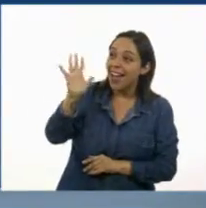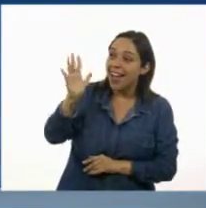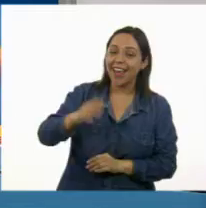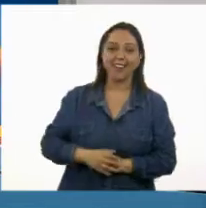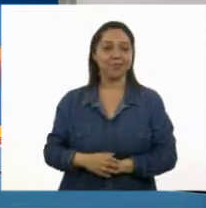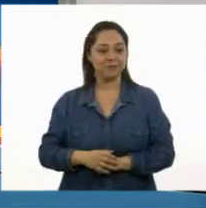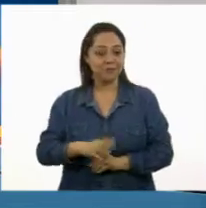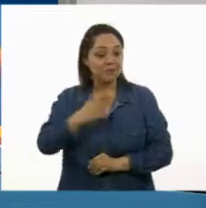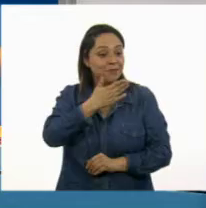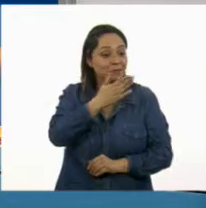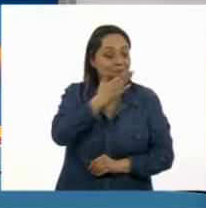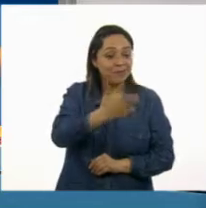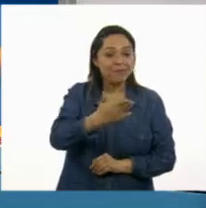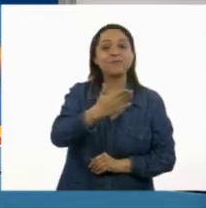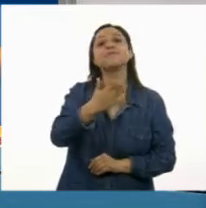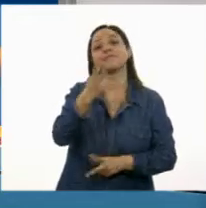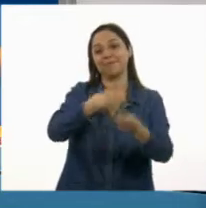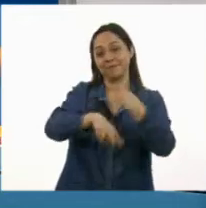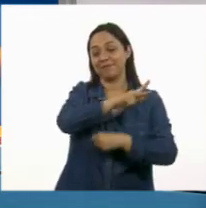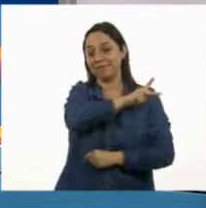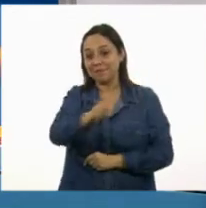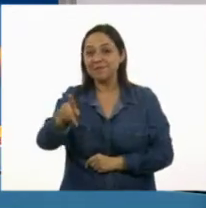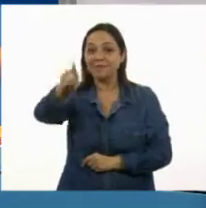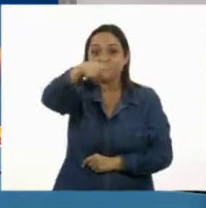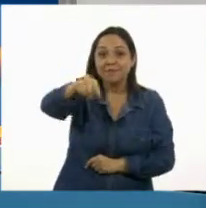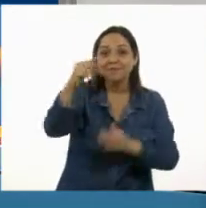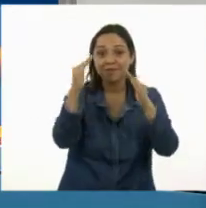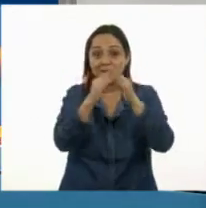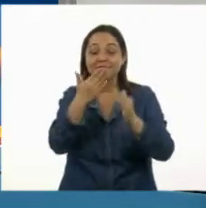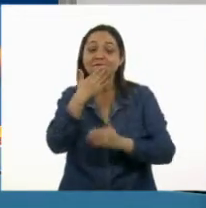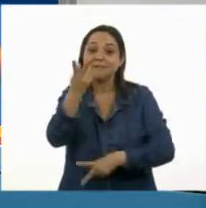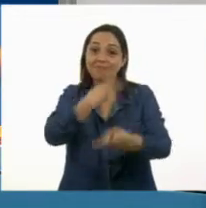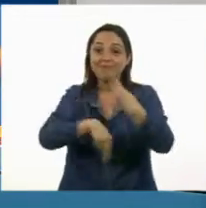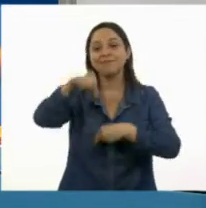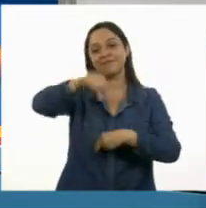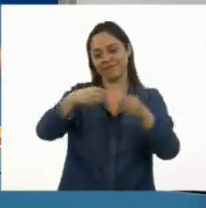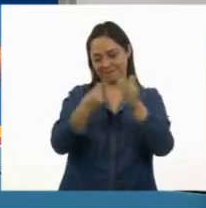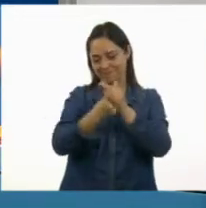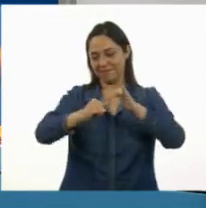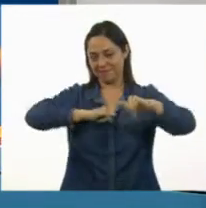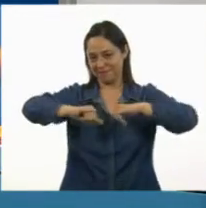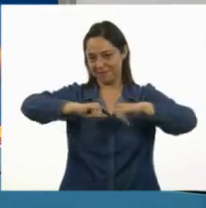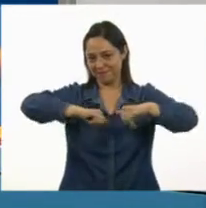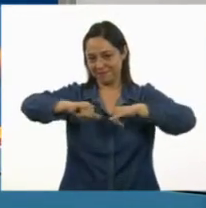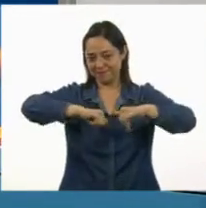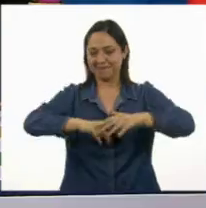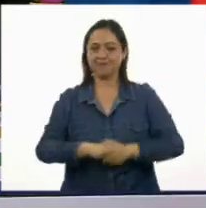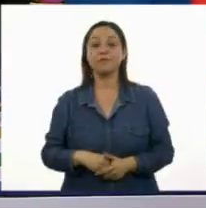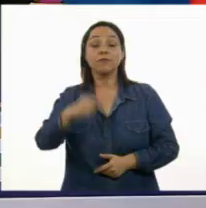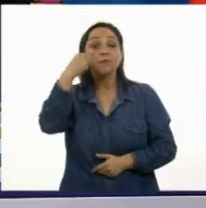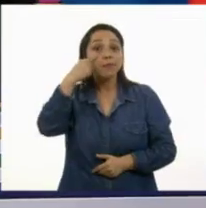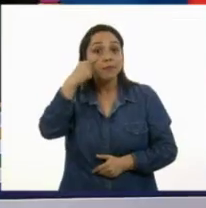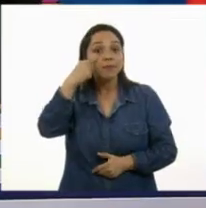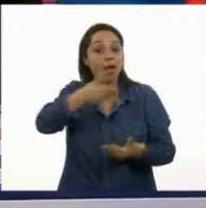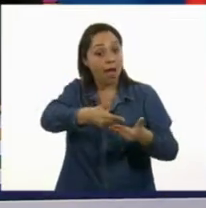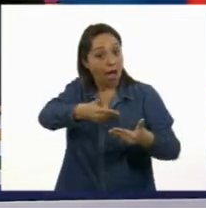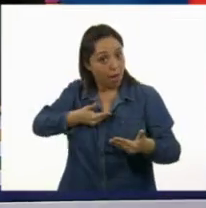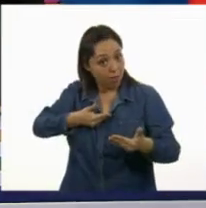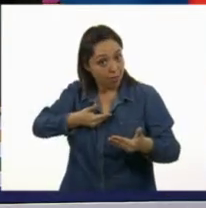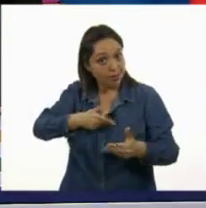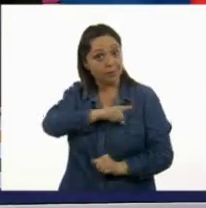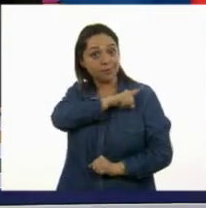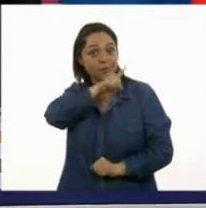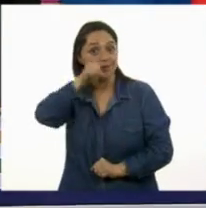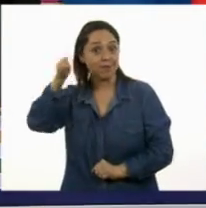Ton, bienvenidos todos. Estudiantes en casa, bienvenidos a una clase más de geografía. Antes de comenzar esta clase,